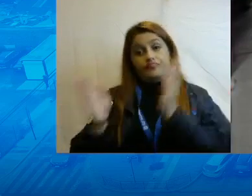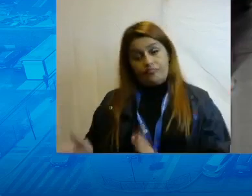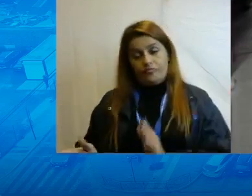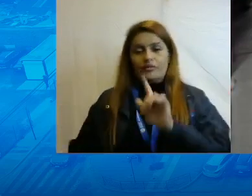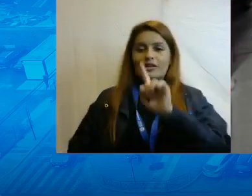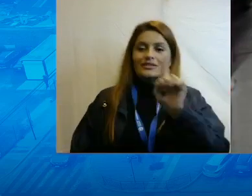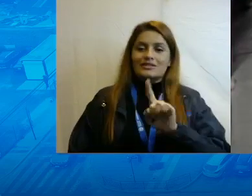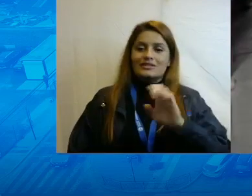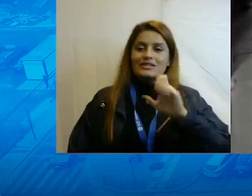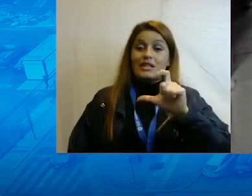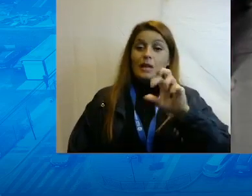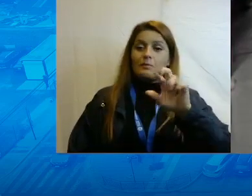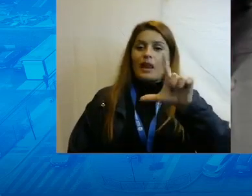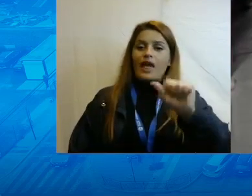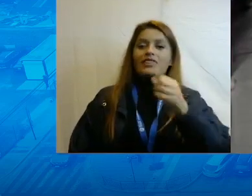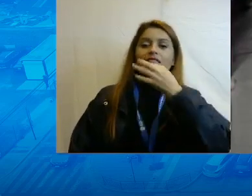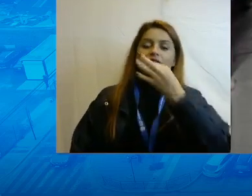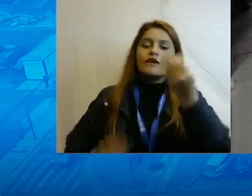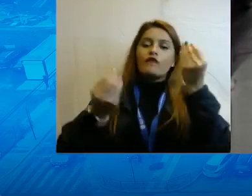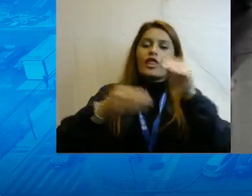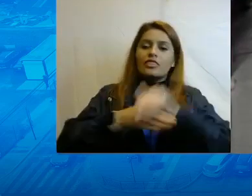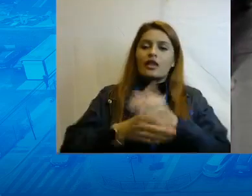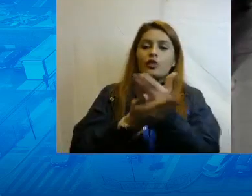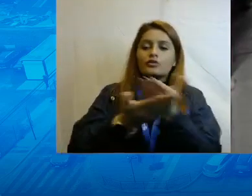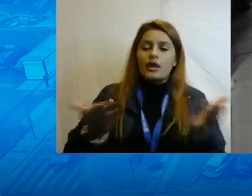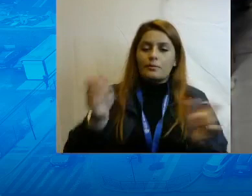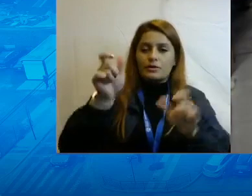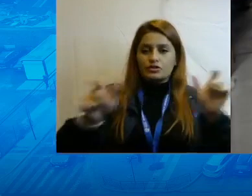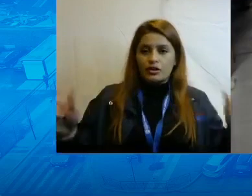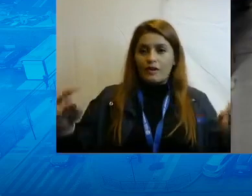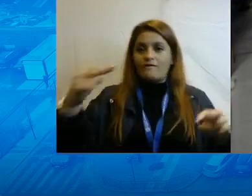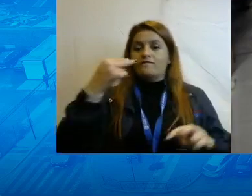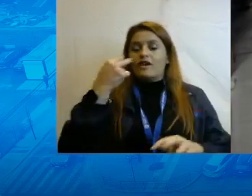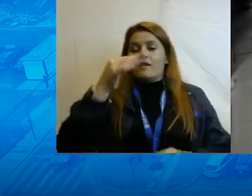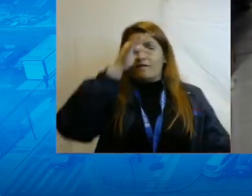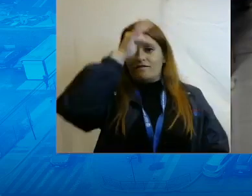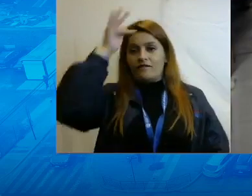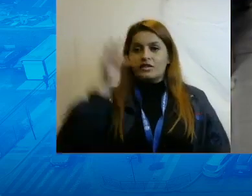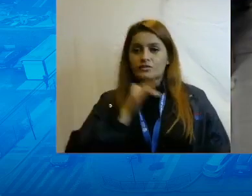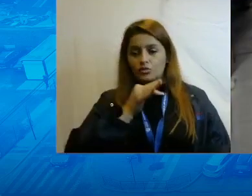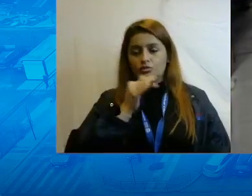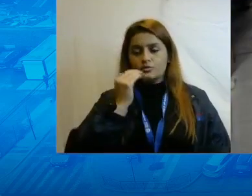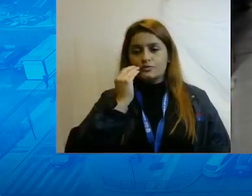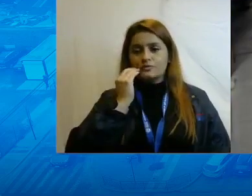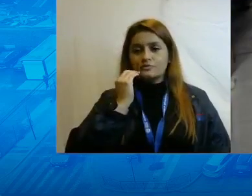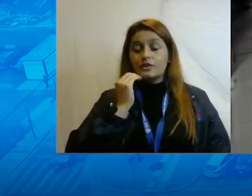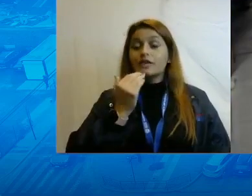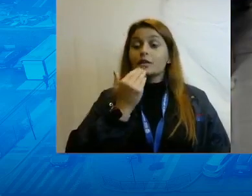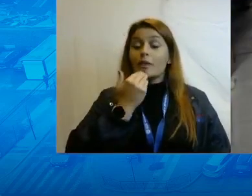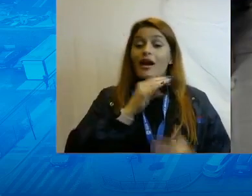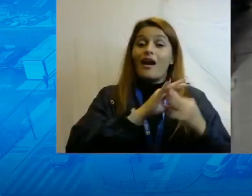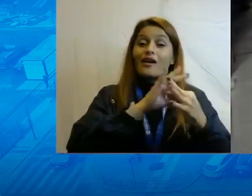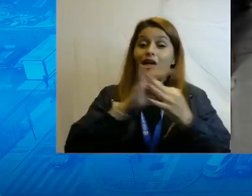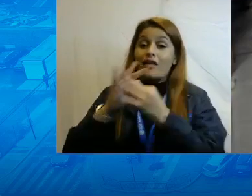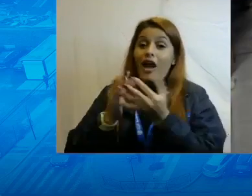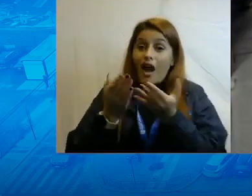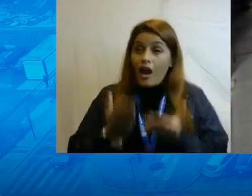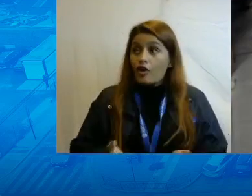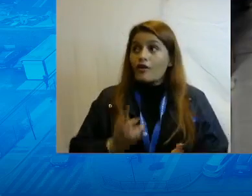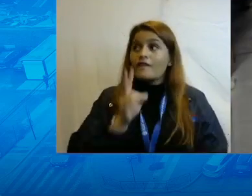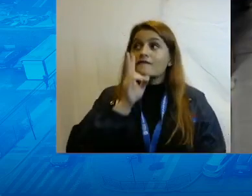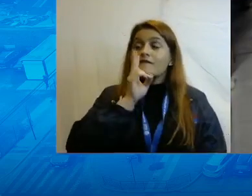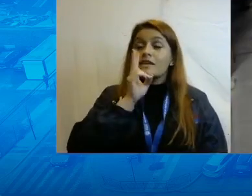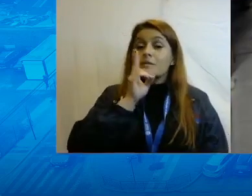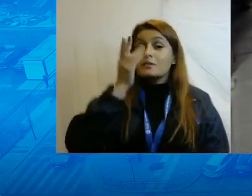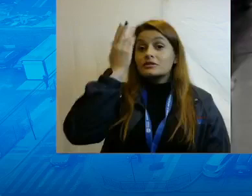Buenas tardes, alcaldesa, consejo y la comunidad presente que nos ve por Facebook. También agradecer la instancia del día viernes en que